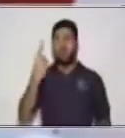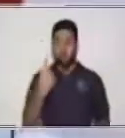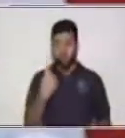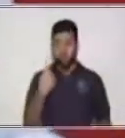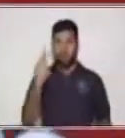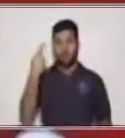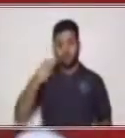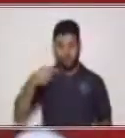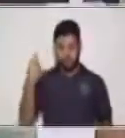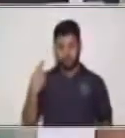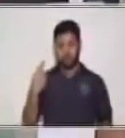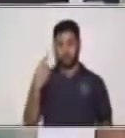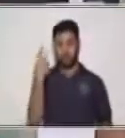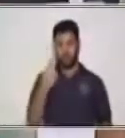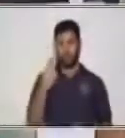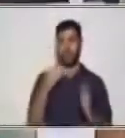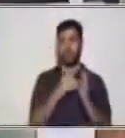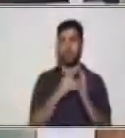quetzal.